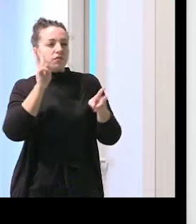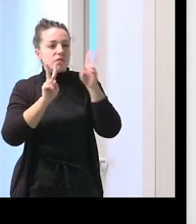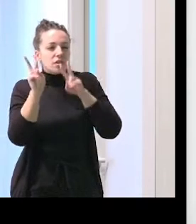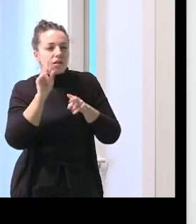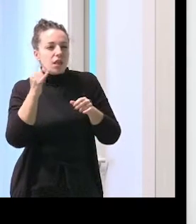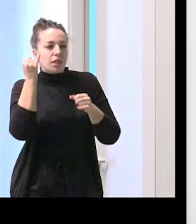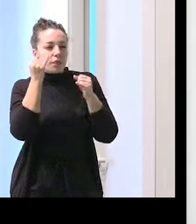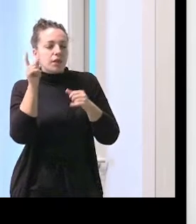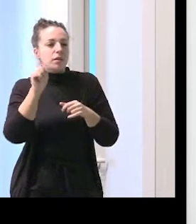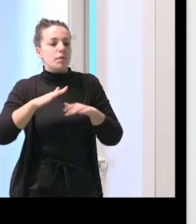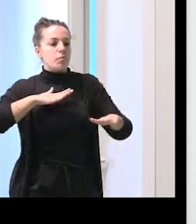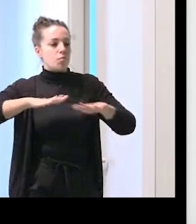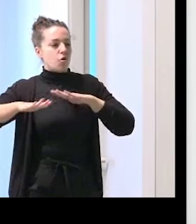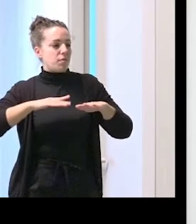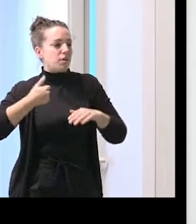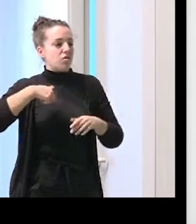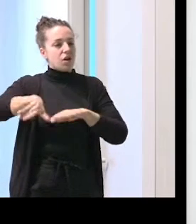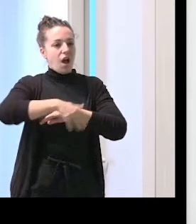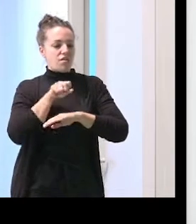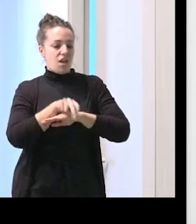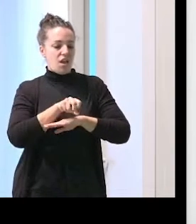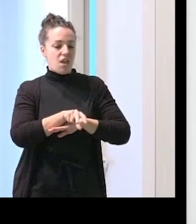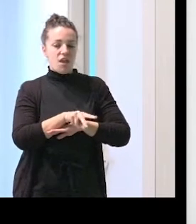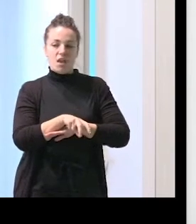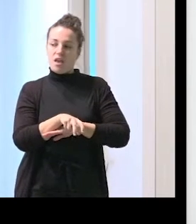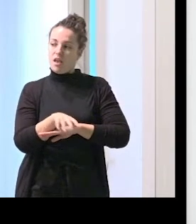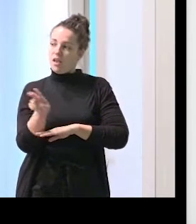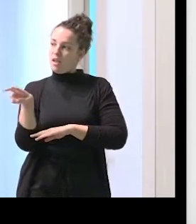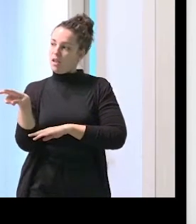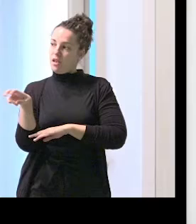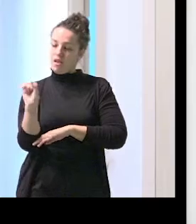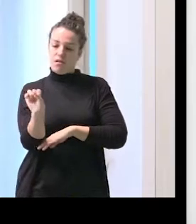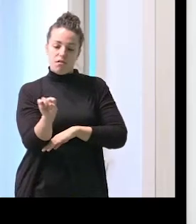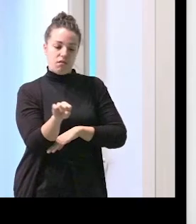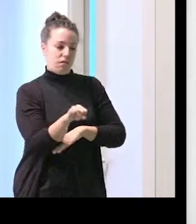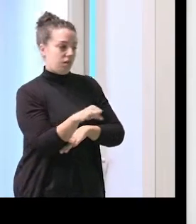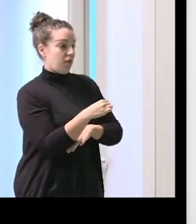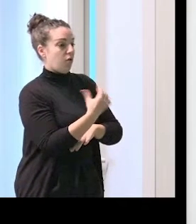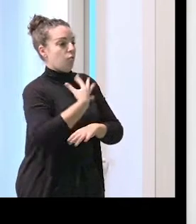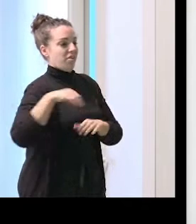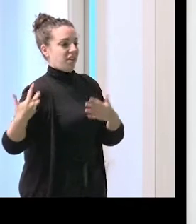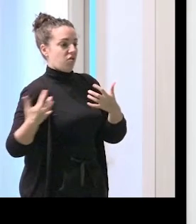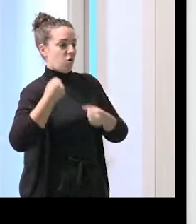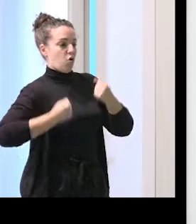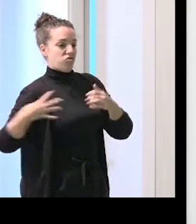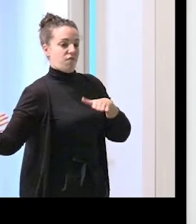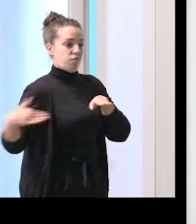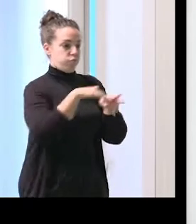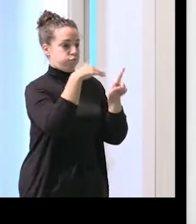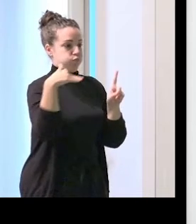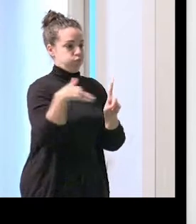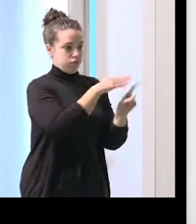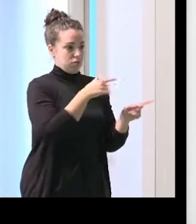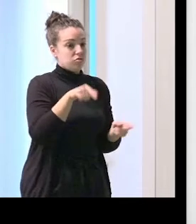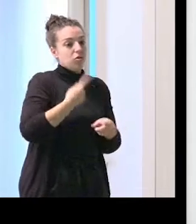causa importante de atropellos. Van a pasar la calle, miran para un lado, por el tiempo que miran al otro, que el lado que no oyen, pues pueden tener un accidente. Entonces, todas estas cosas